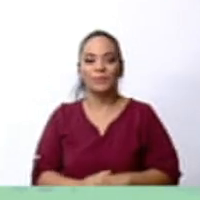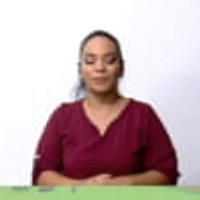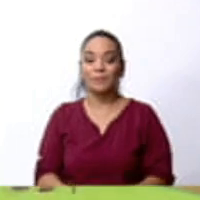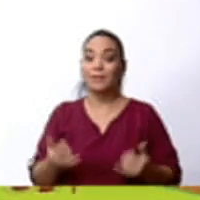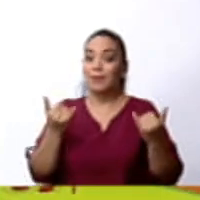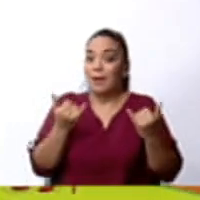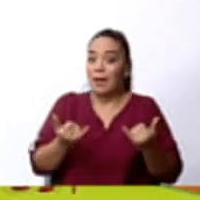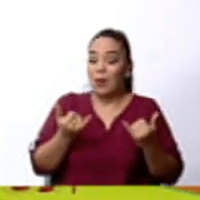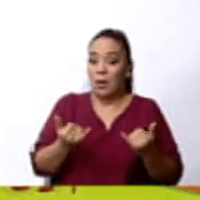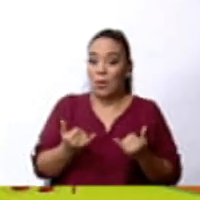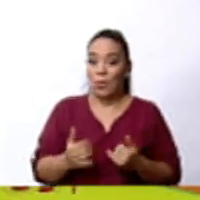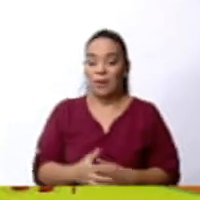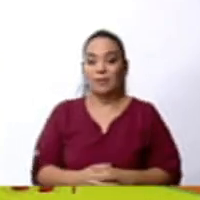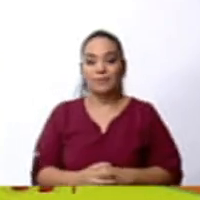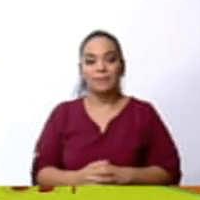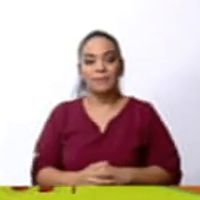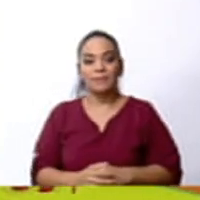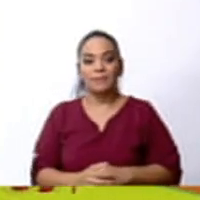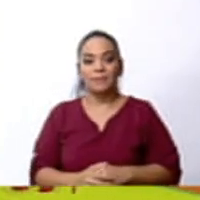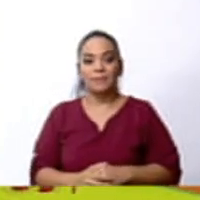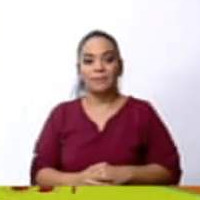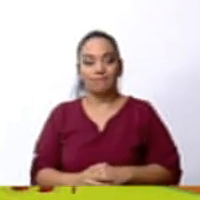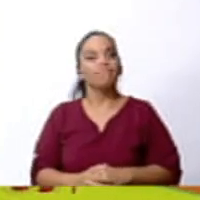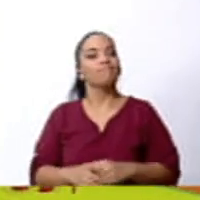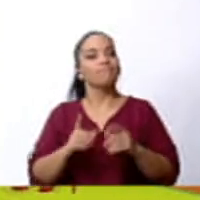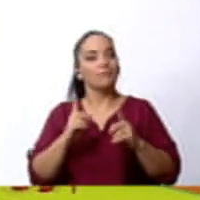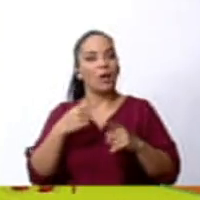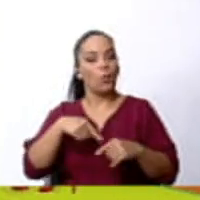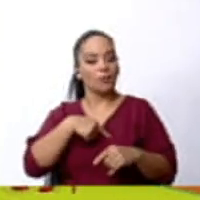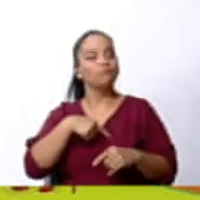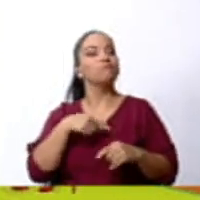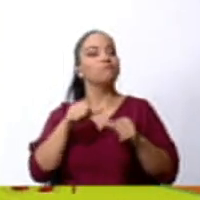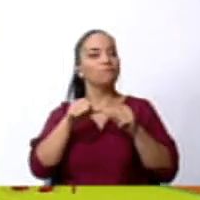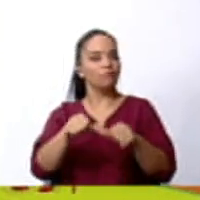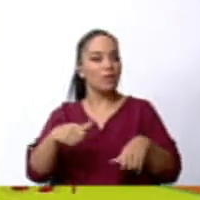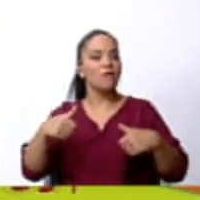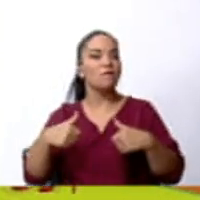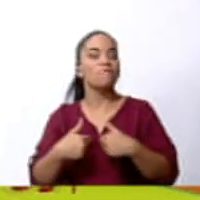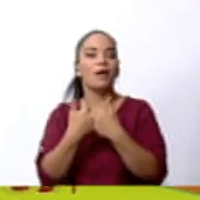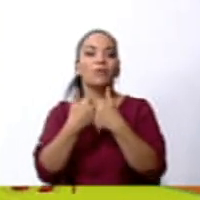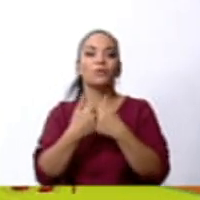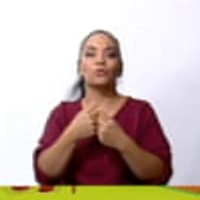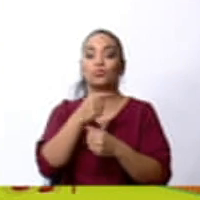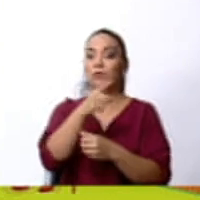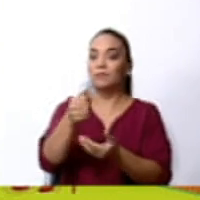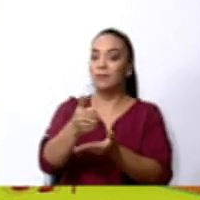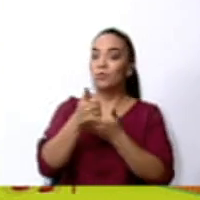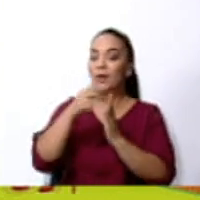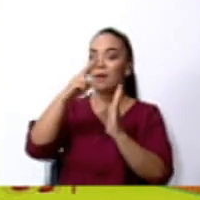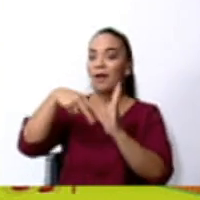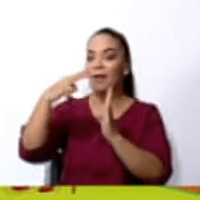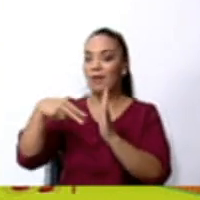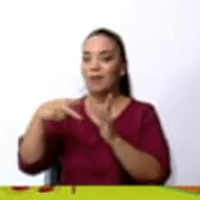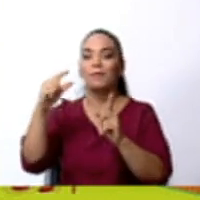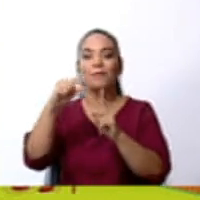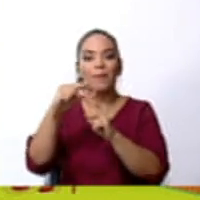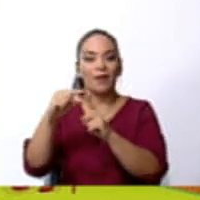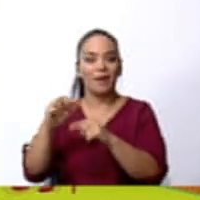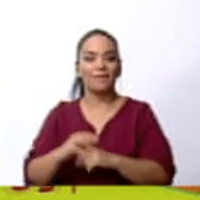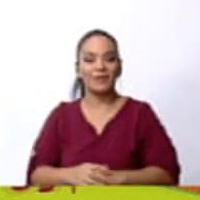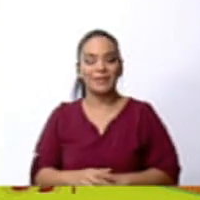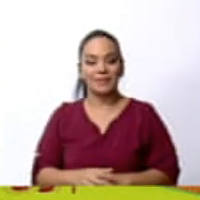Ahora vamos a seguir con los demás retos. Aquí me van a ayudar a leer las siguientes palabras. Así